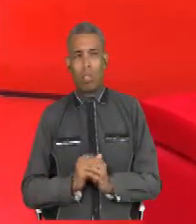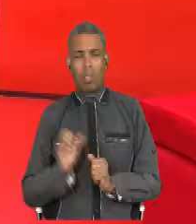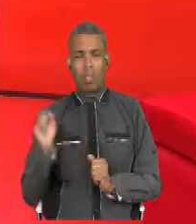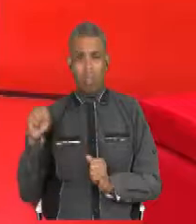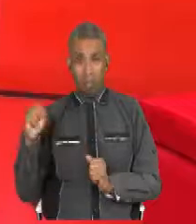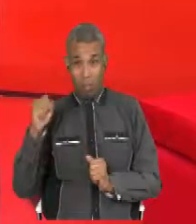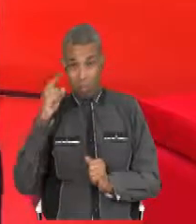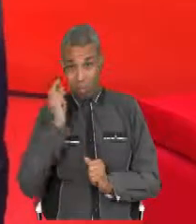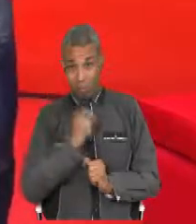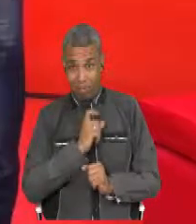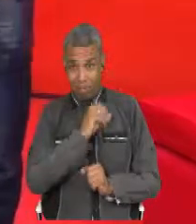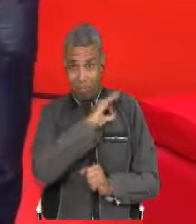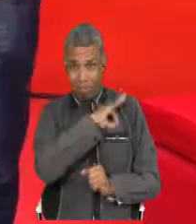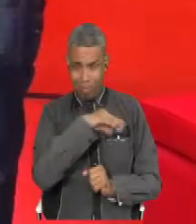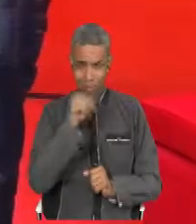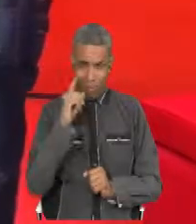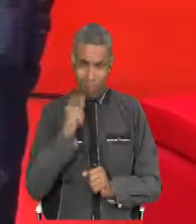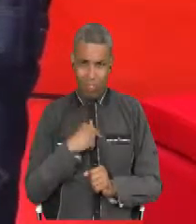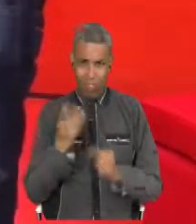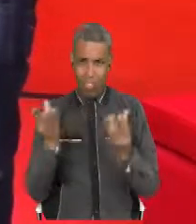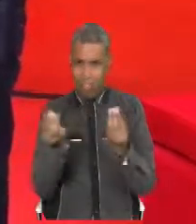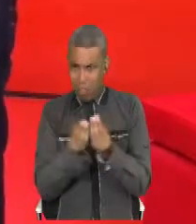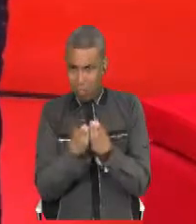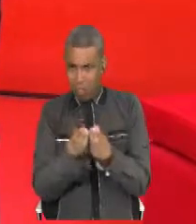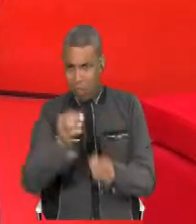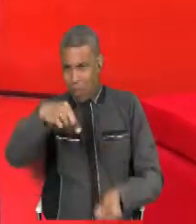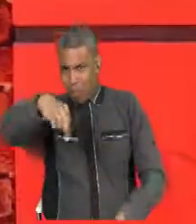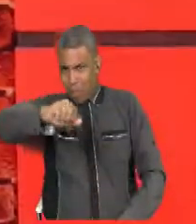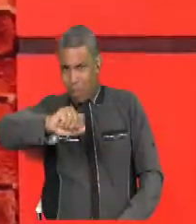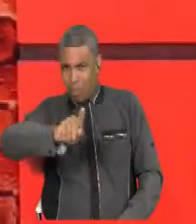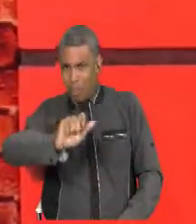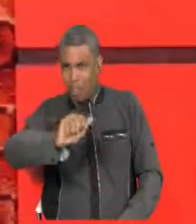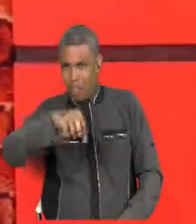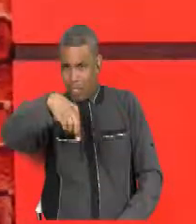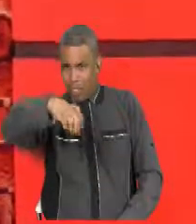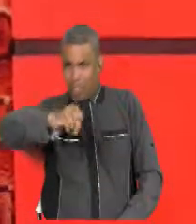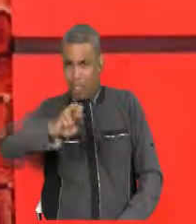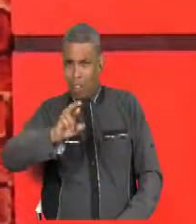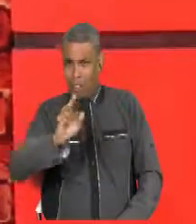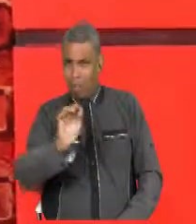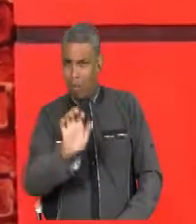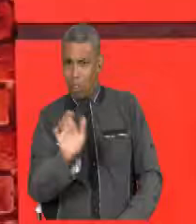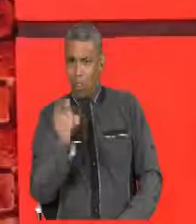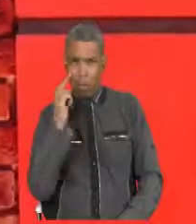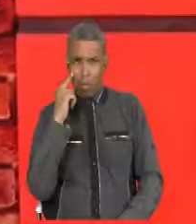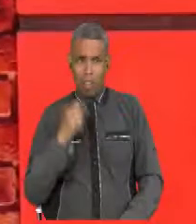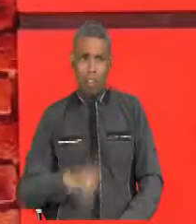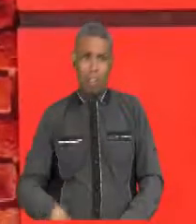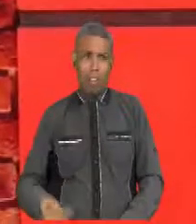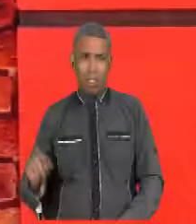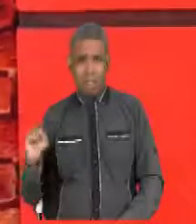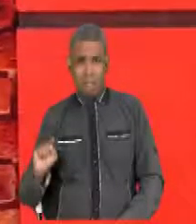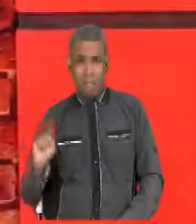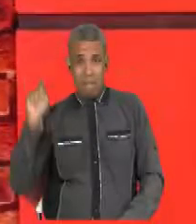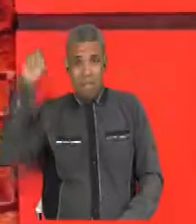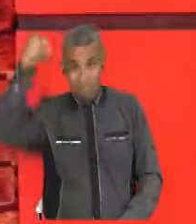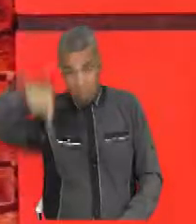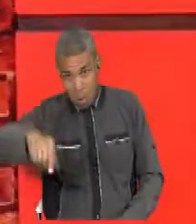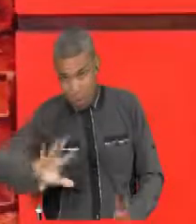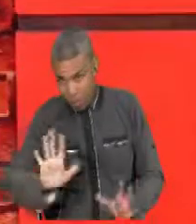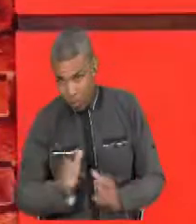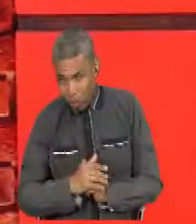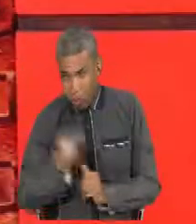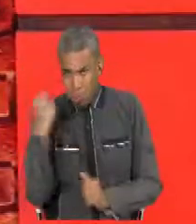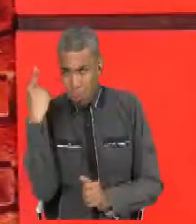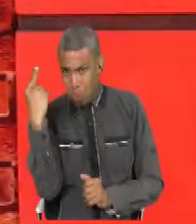4 músicos. Pasaporte 4 era simplemente porque yo era el único extranjero con músicos chilenos. Luego se desarmó un poco, pero porque yo